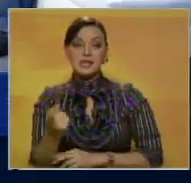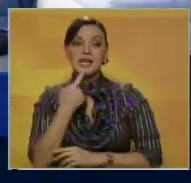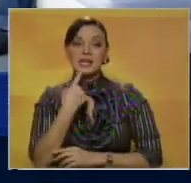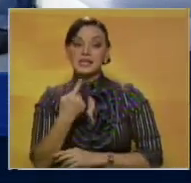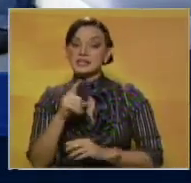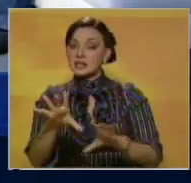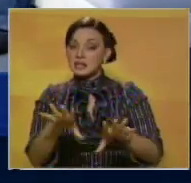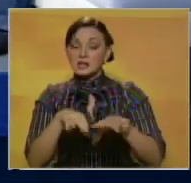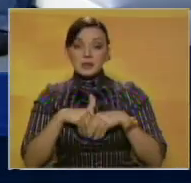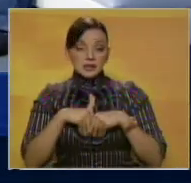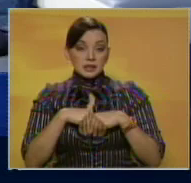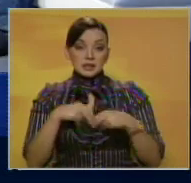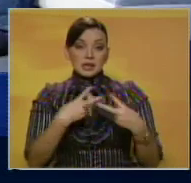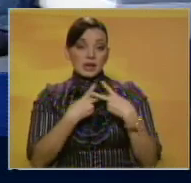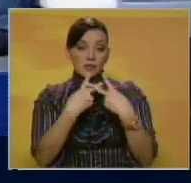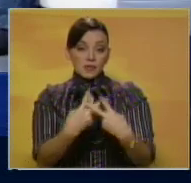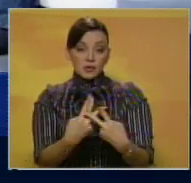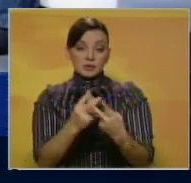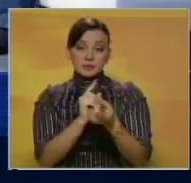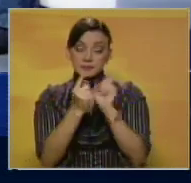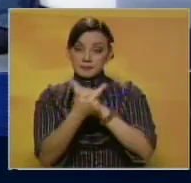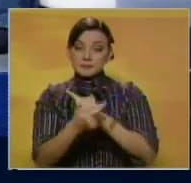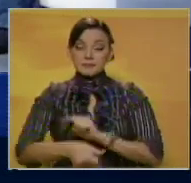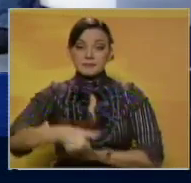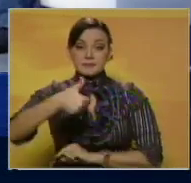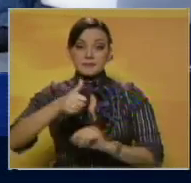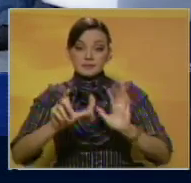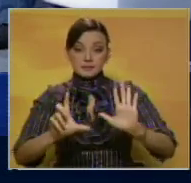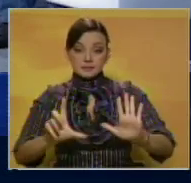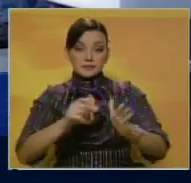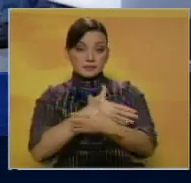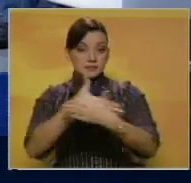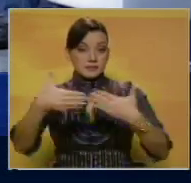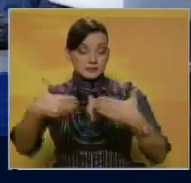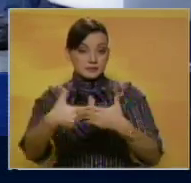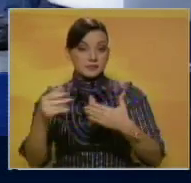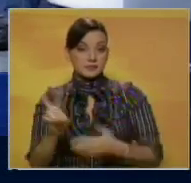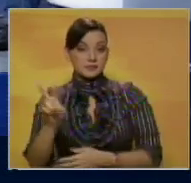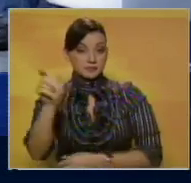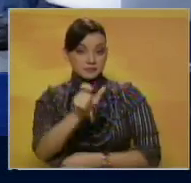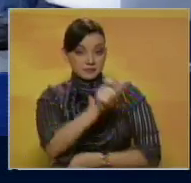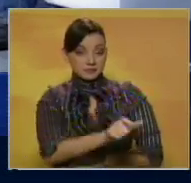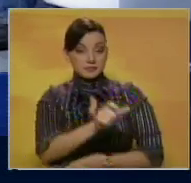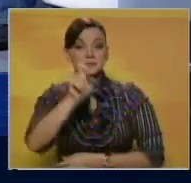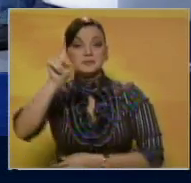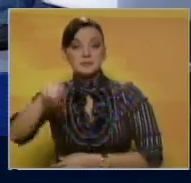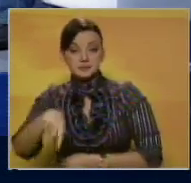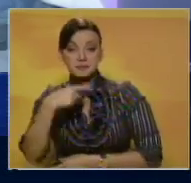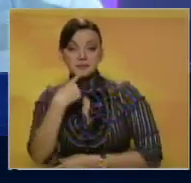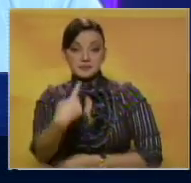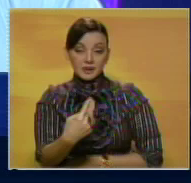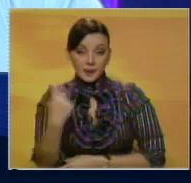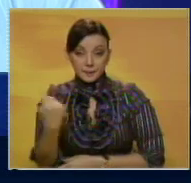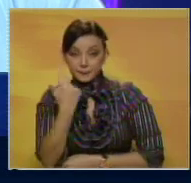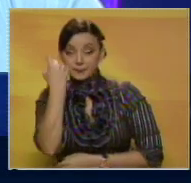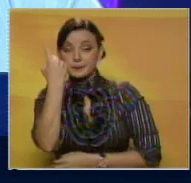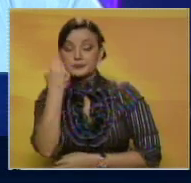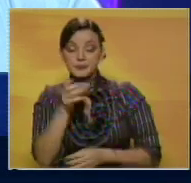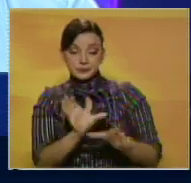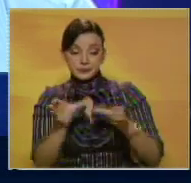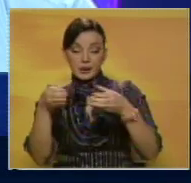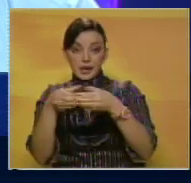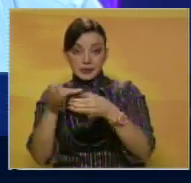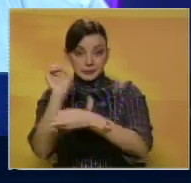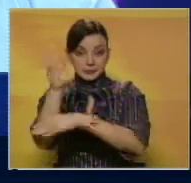la voluntad de cambio que manifestaron más de 7 millones de venezolanos en el proceso electoral. Por su parte, aseguró que la prioridad del nuevo Parlamento